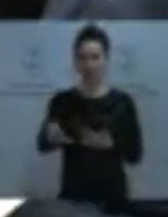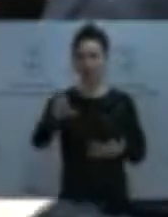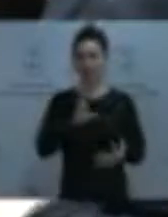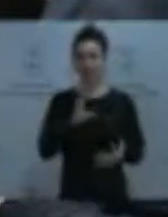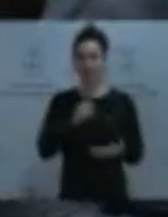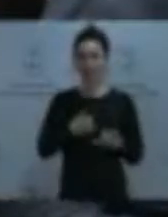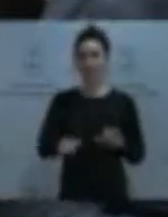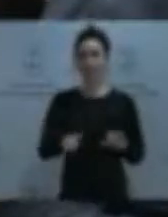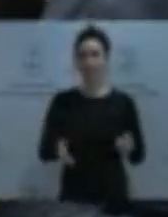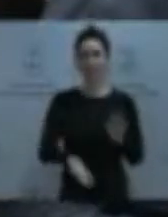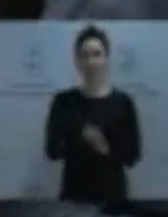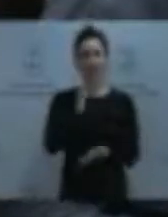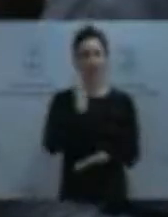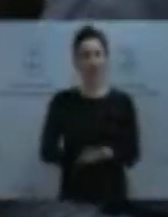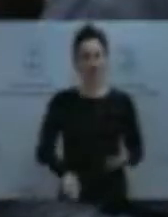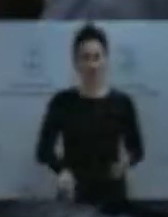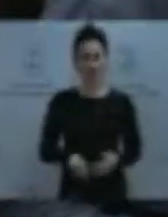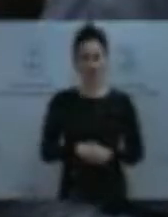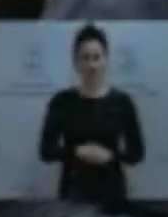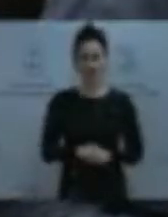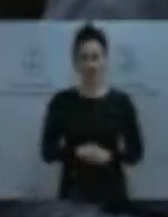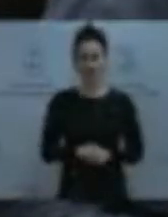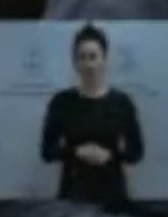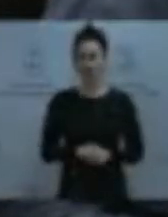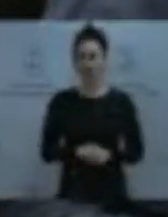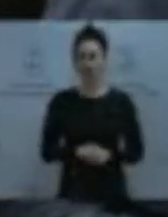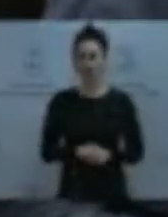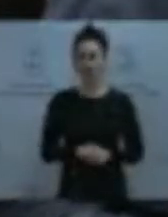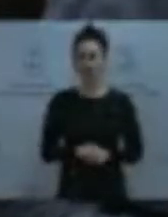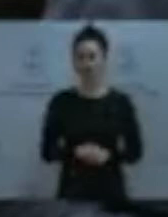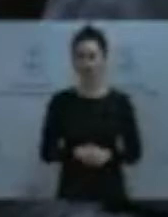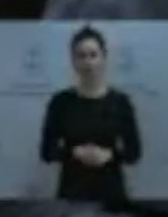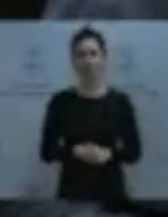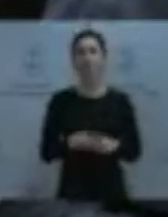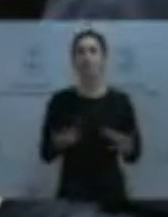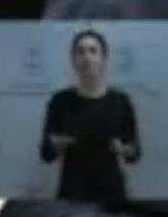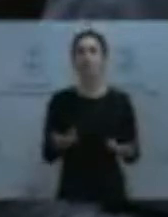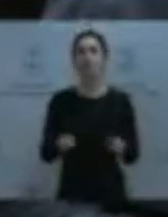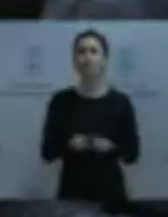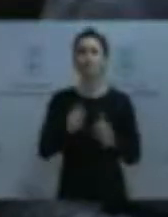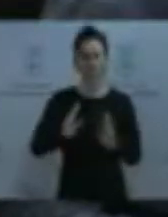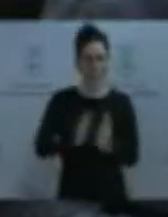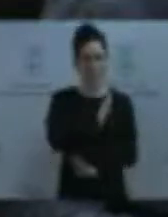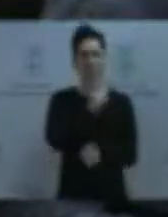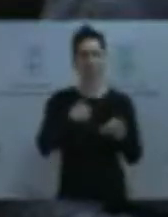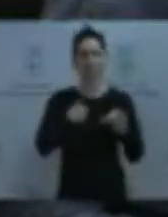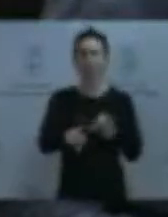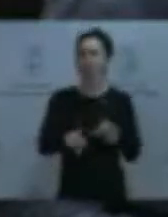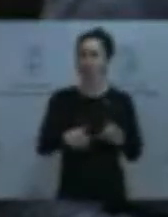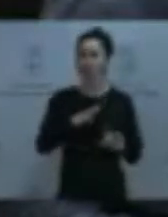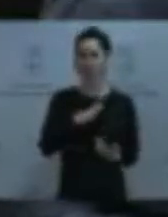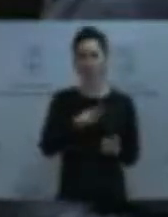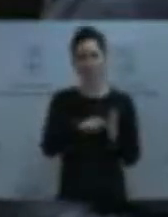Mire, esta obsolescencia de la tecnología empleada por Telecable obligó, como le digo, al Principado a realizar